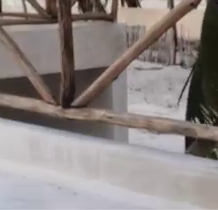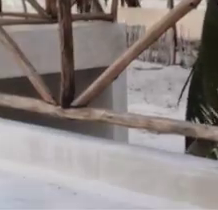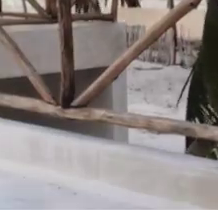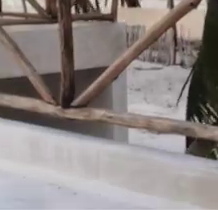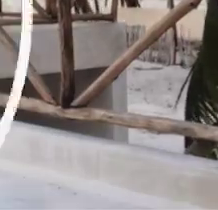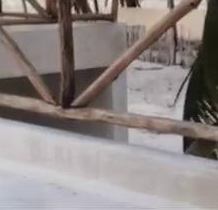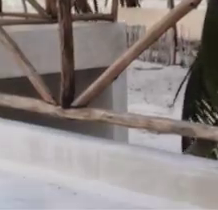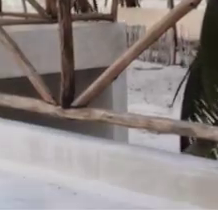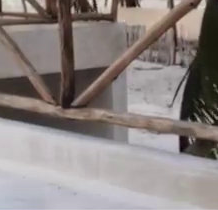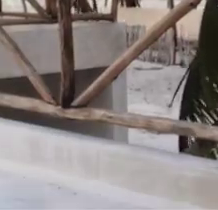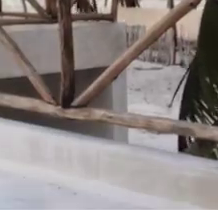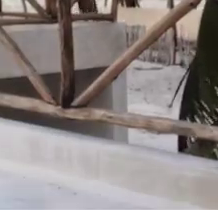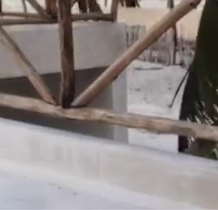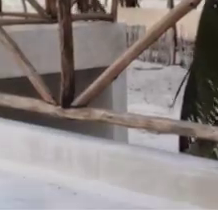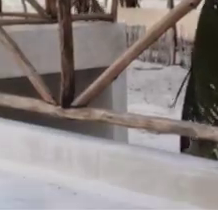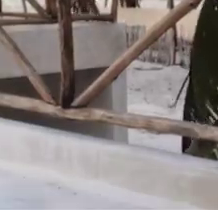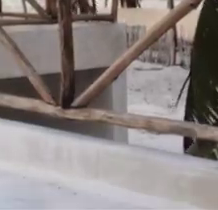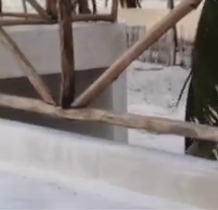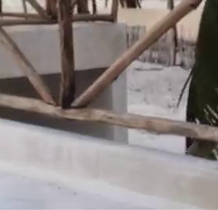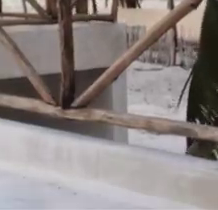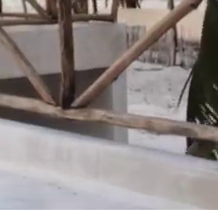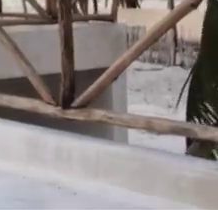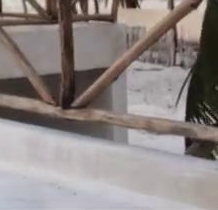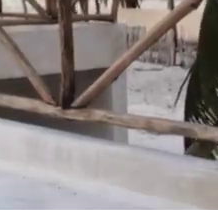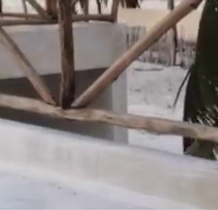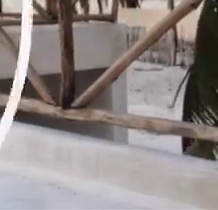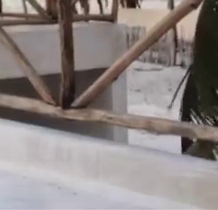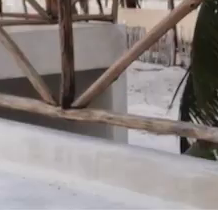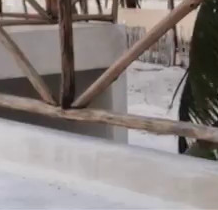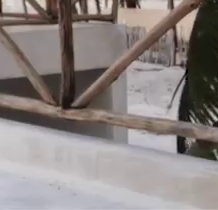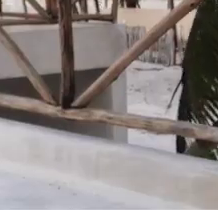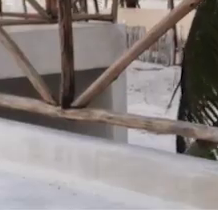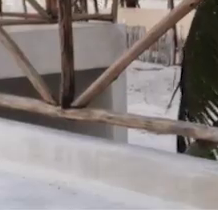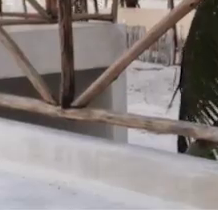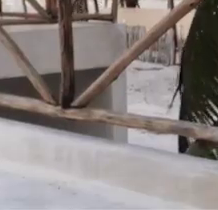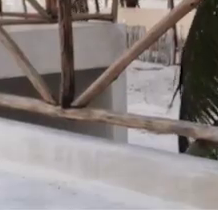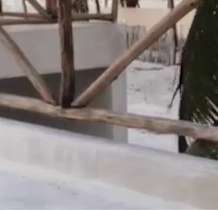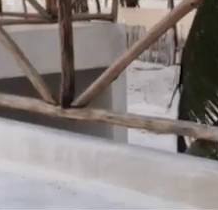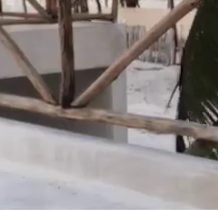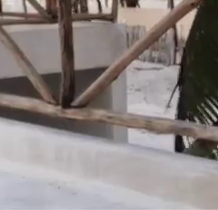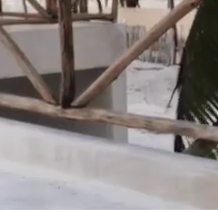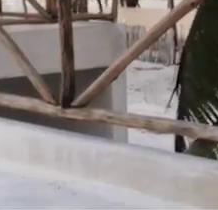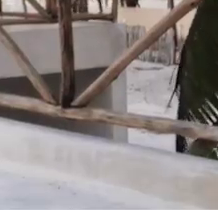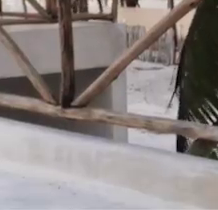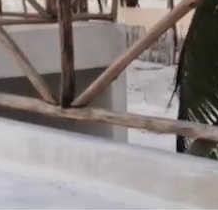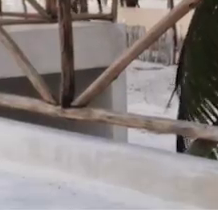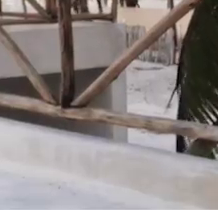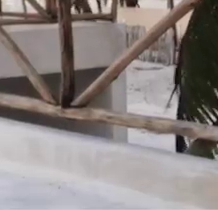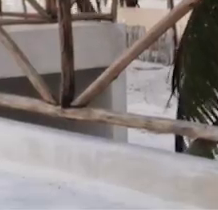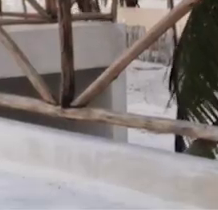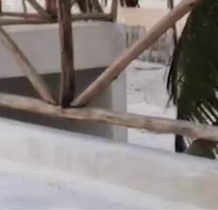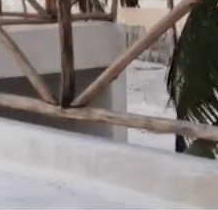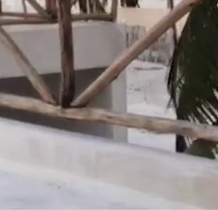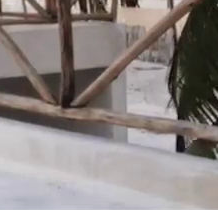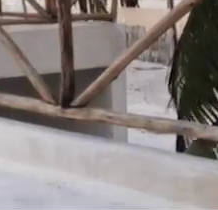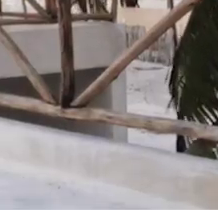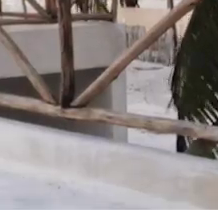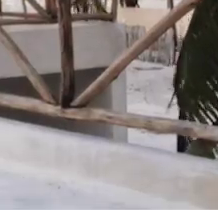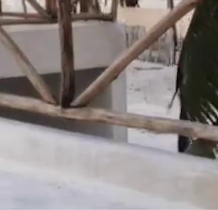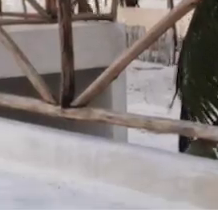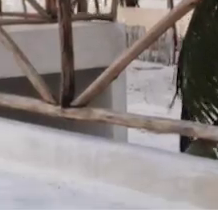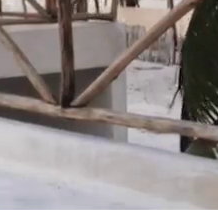1, 2, 3. Y subimos. 1, 2, 3. Bajamos.